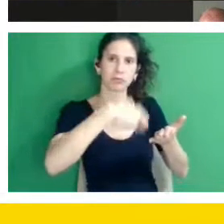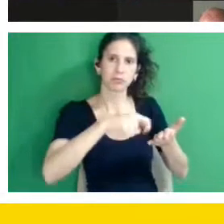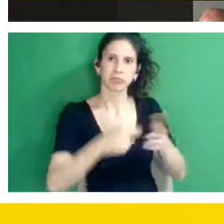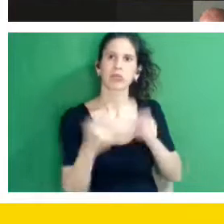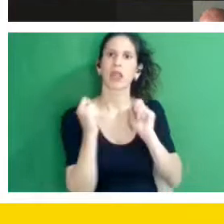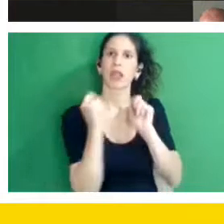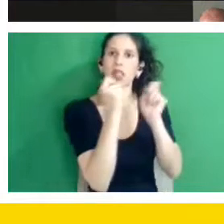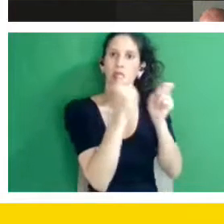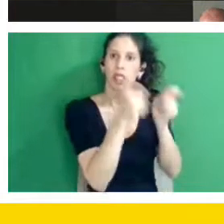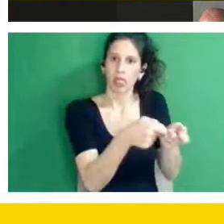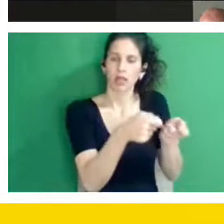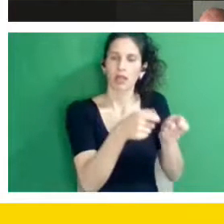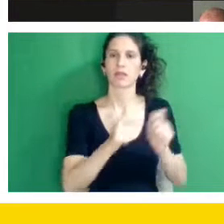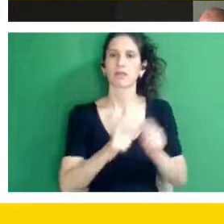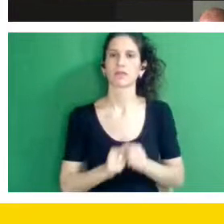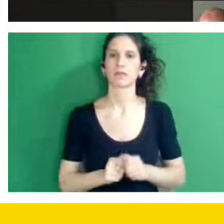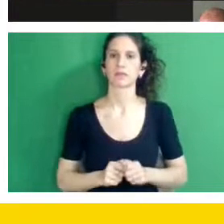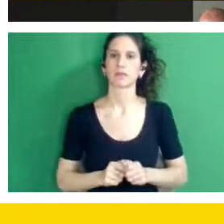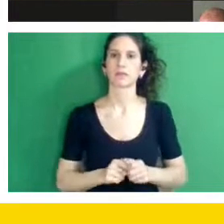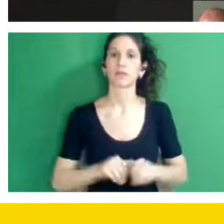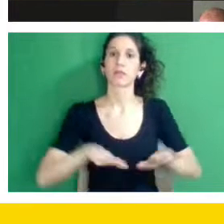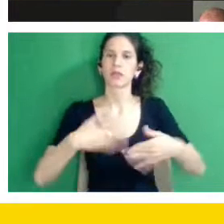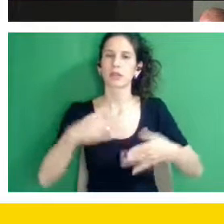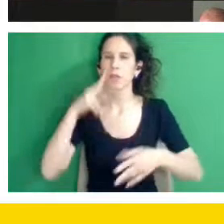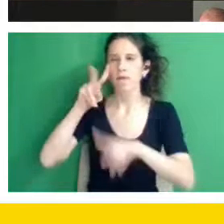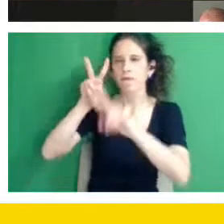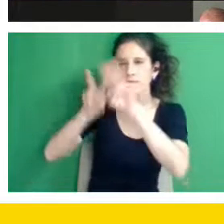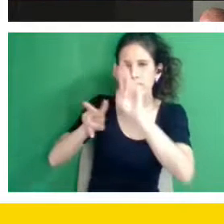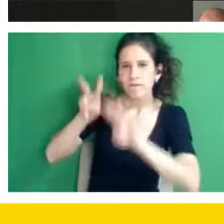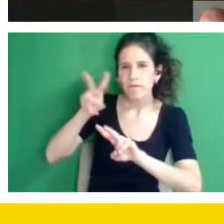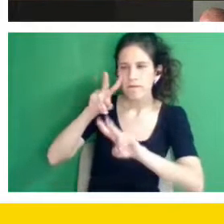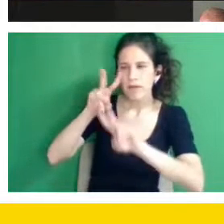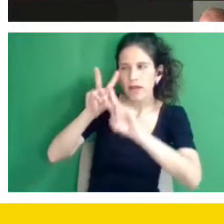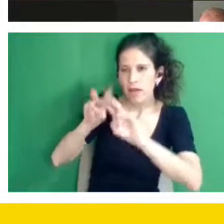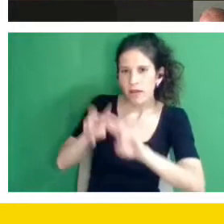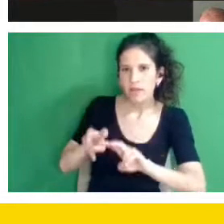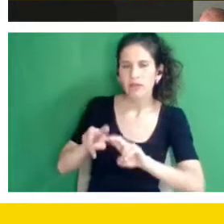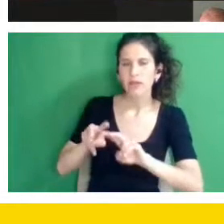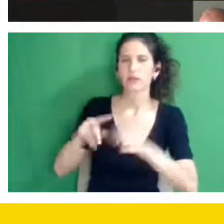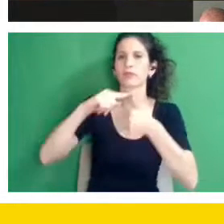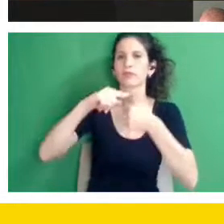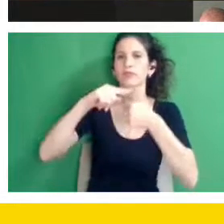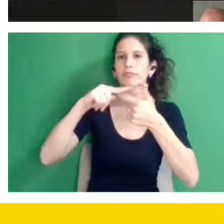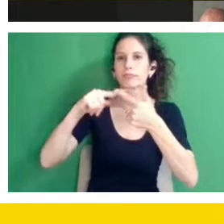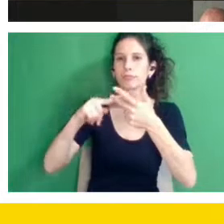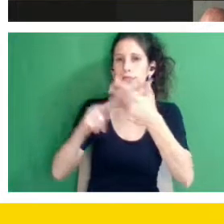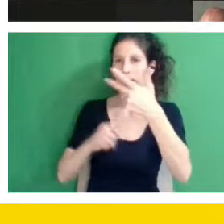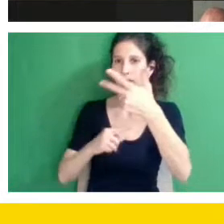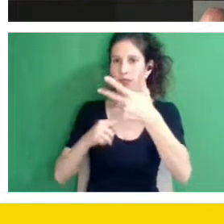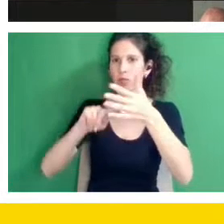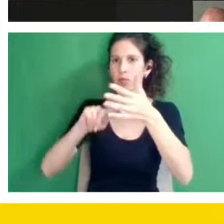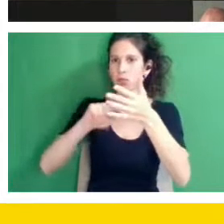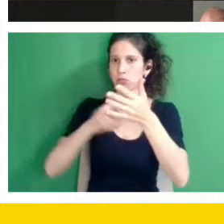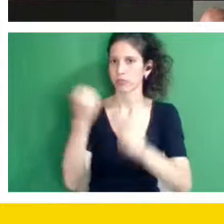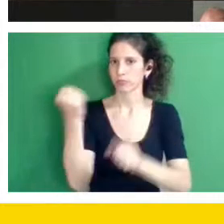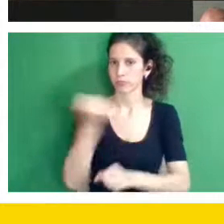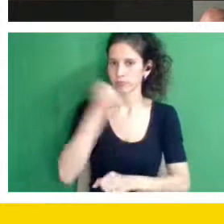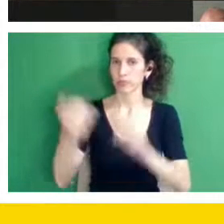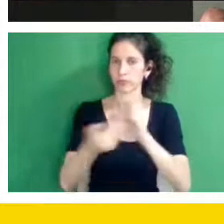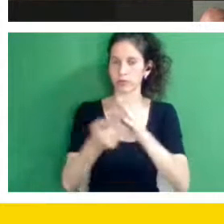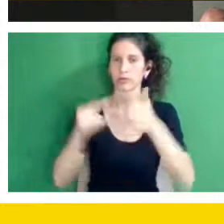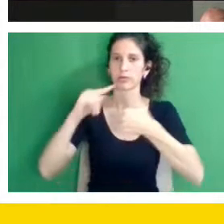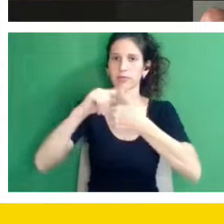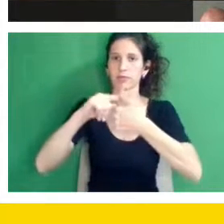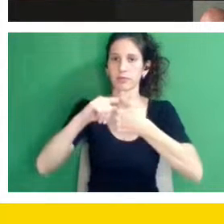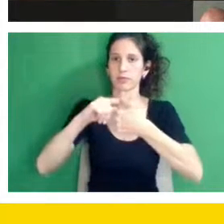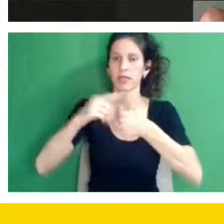realiza un proceso de evaluación que debe verificar el cumplimiento de tres requisitos: contar con un certificado de discapacidad severa